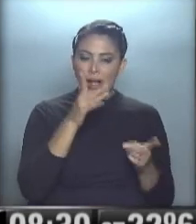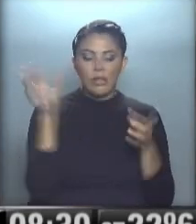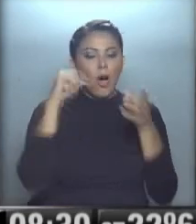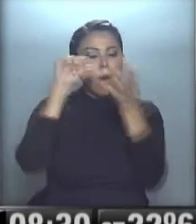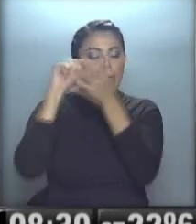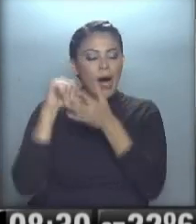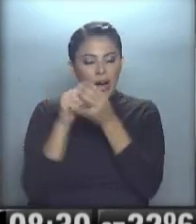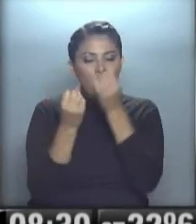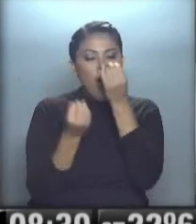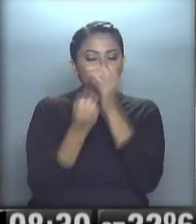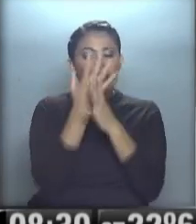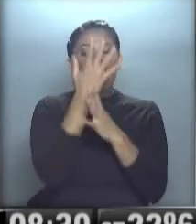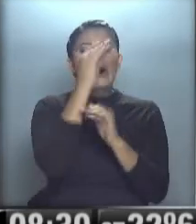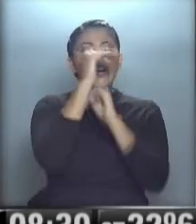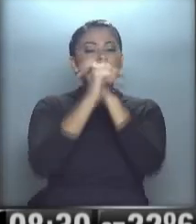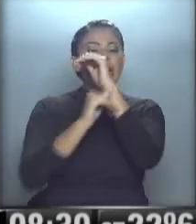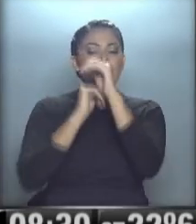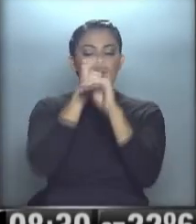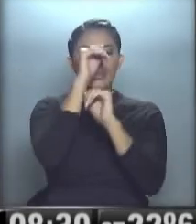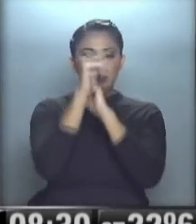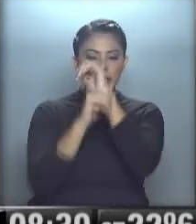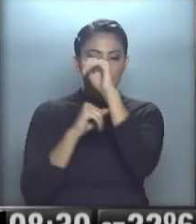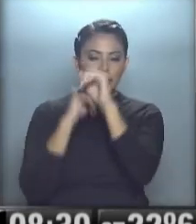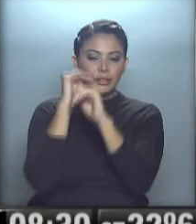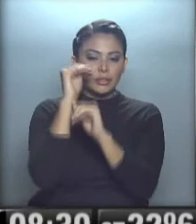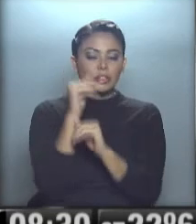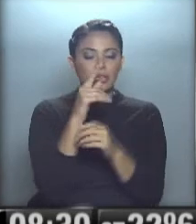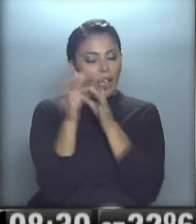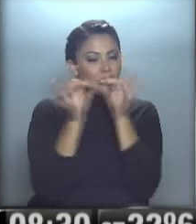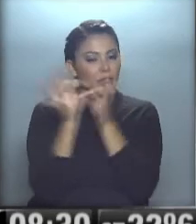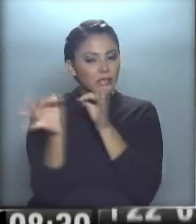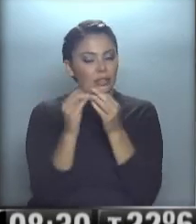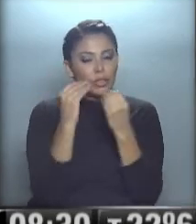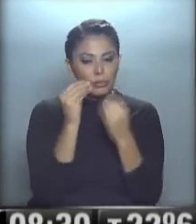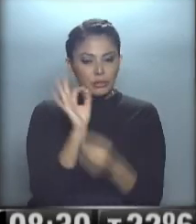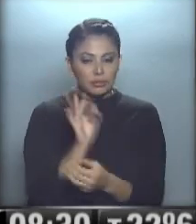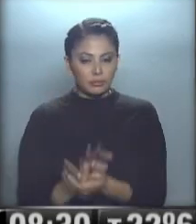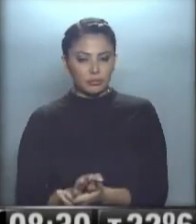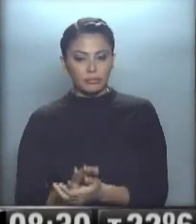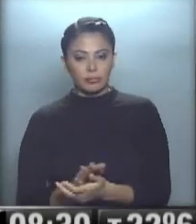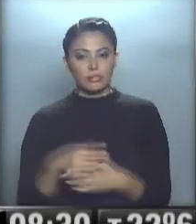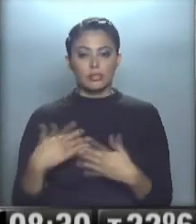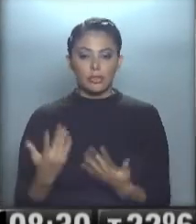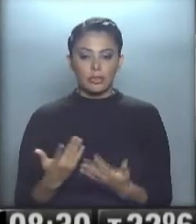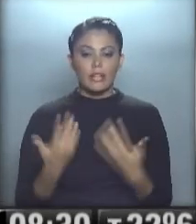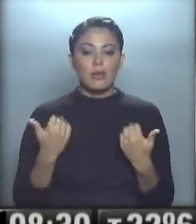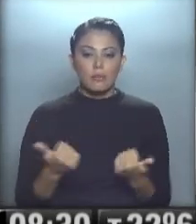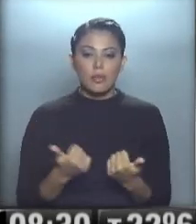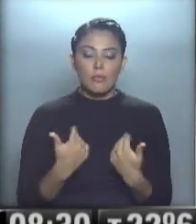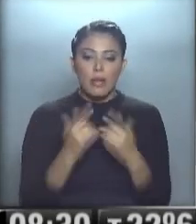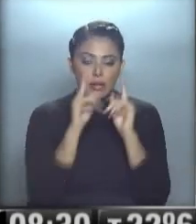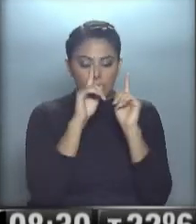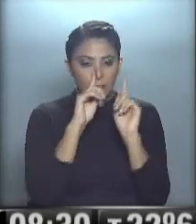países emergentes que está inmerso de esta estrategia de ataques especulativos. Por lo tanto, es muy bueno